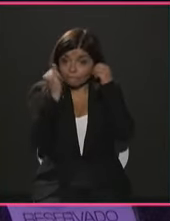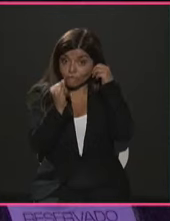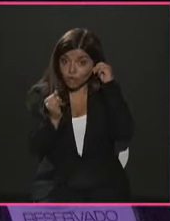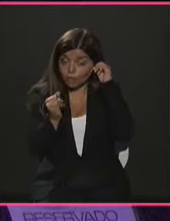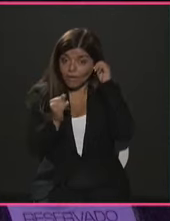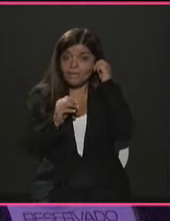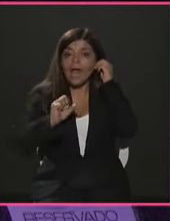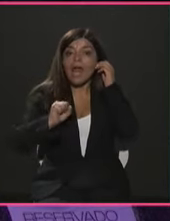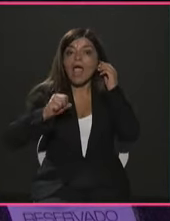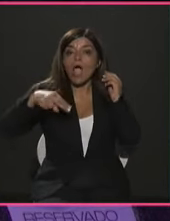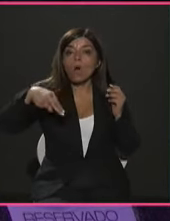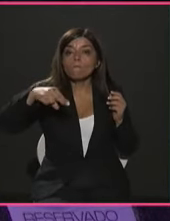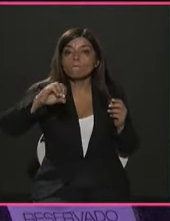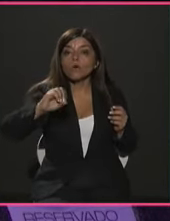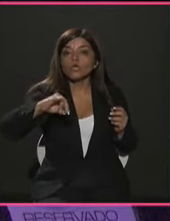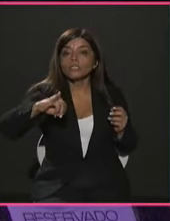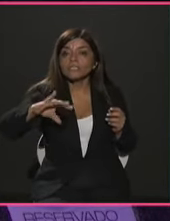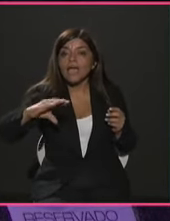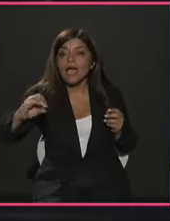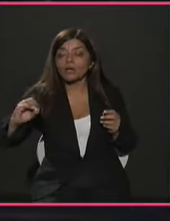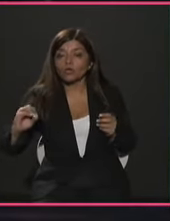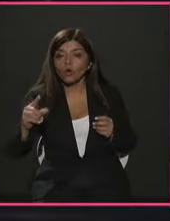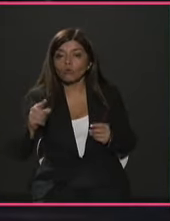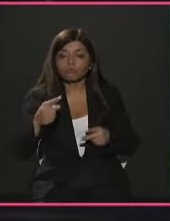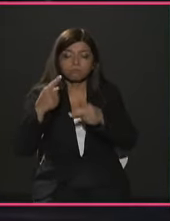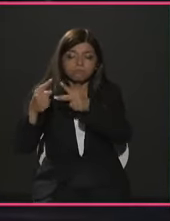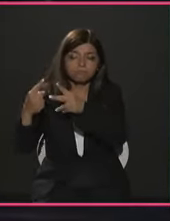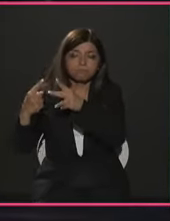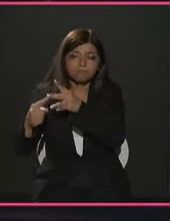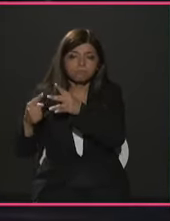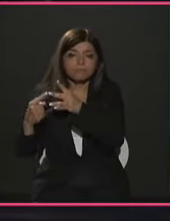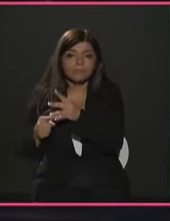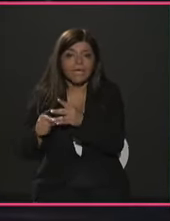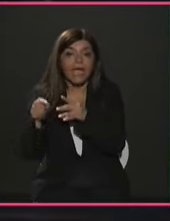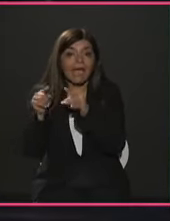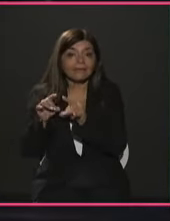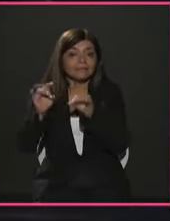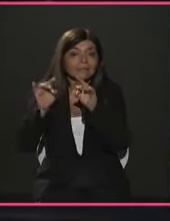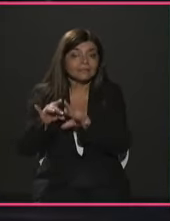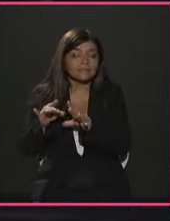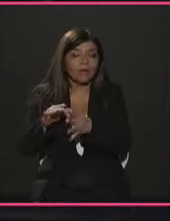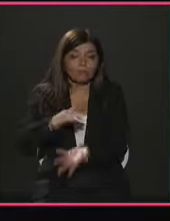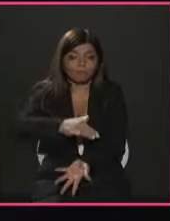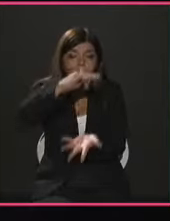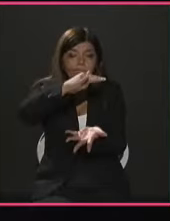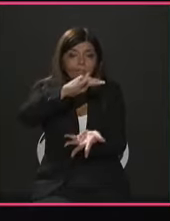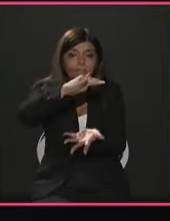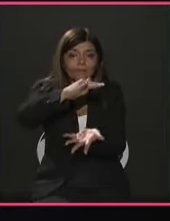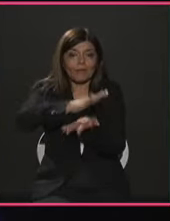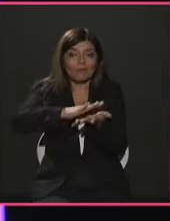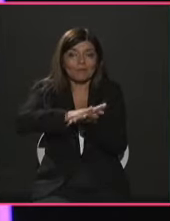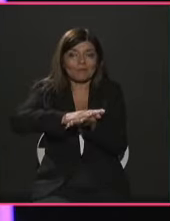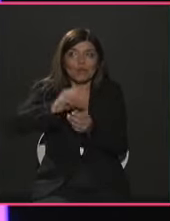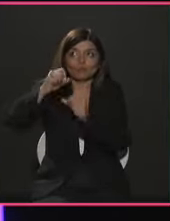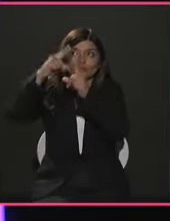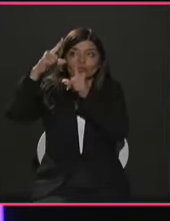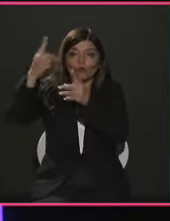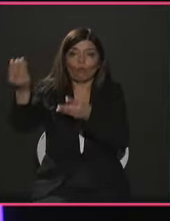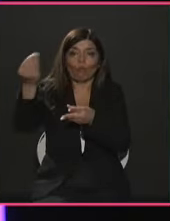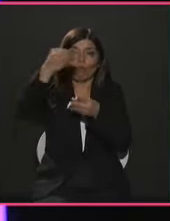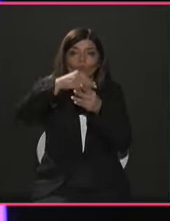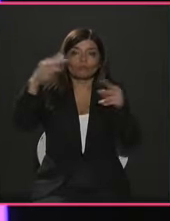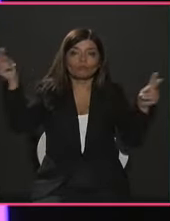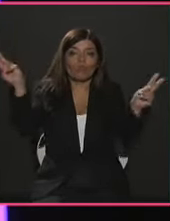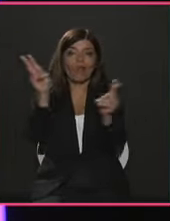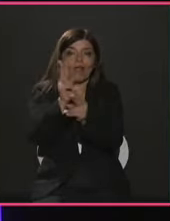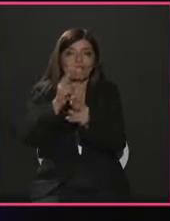amoníaco eh los combustibles sintéticos el metanol son maneras de envasar El Sol del Desierto de atacama y el viento de